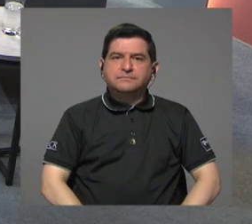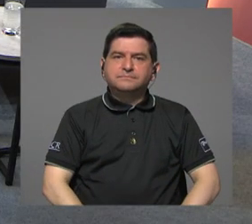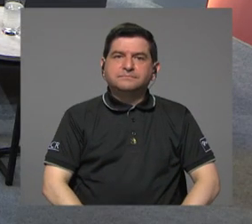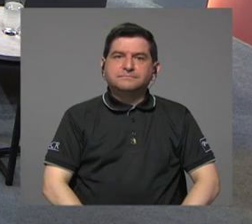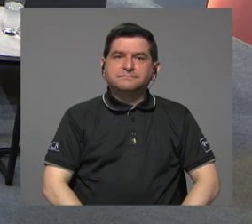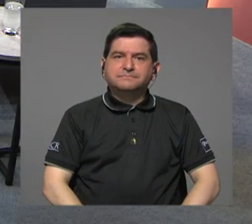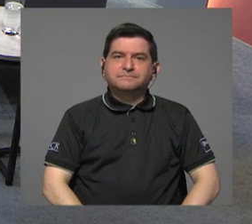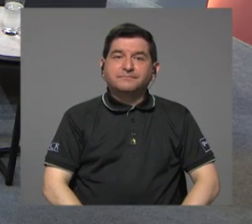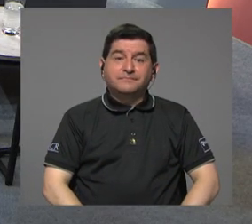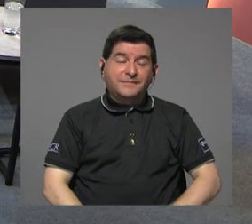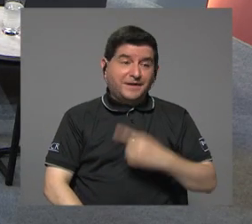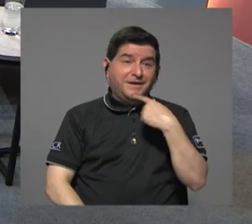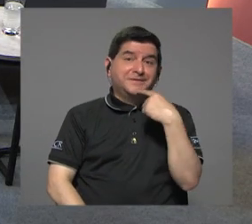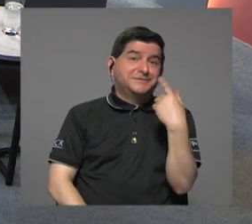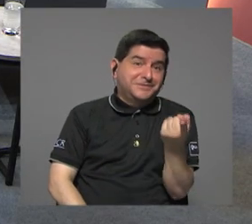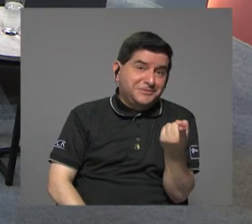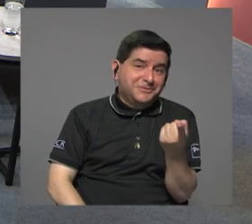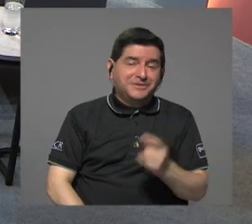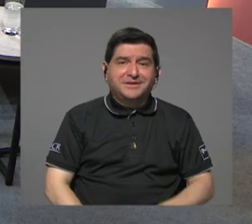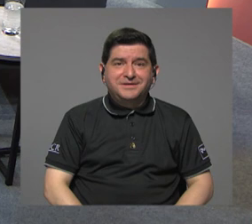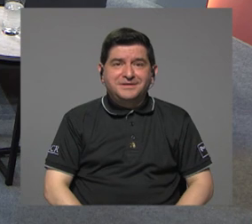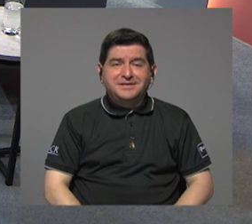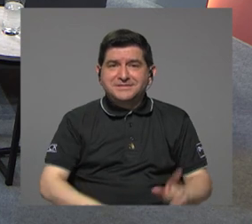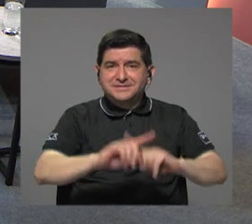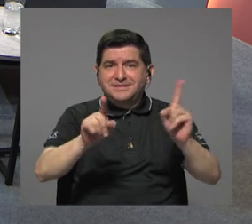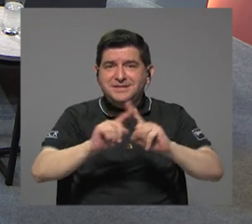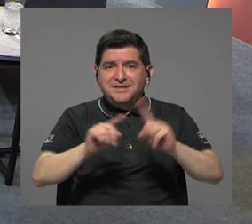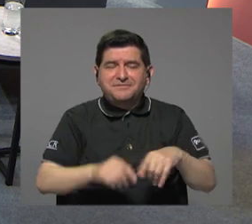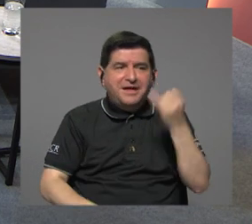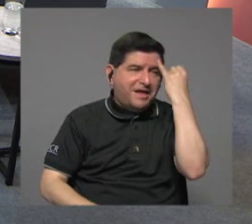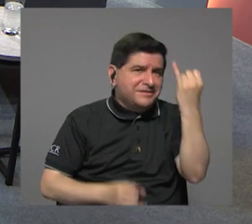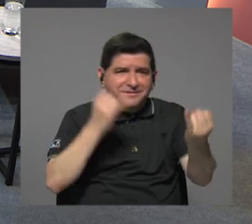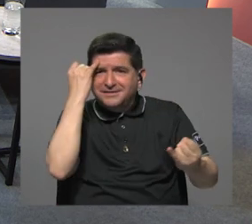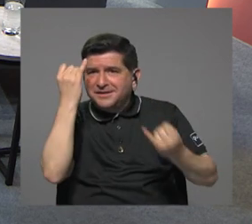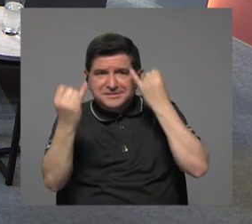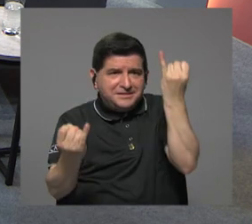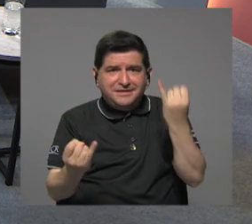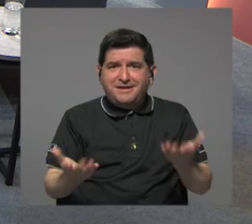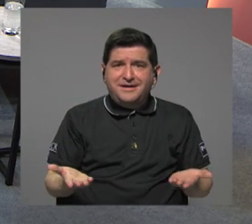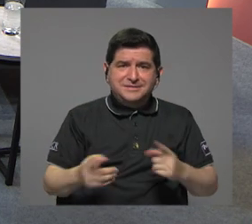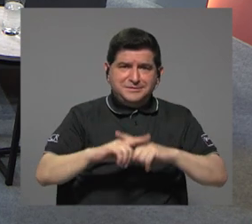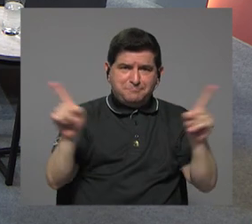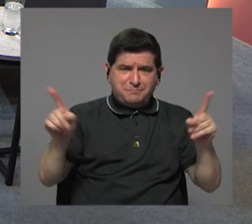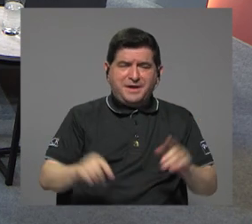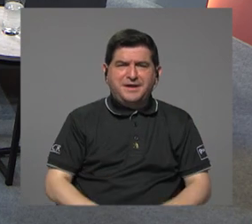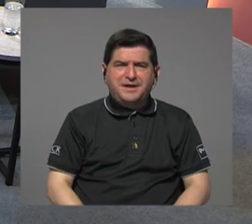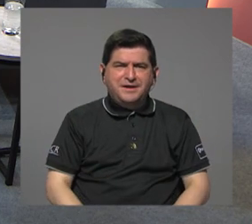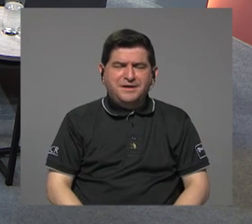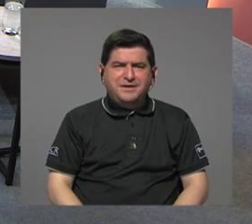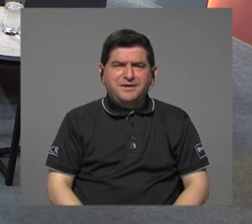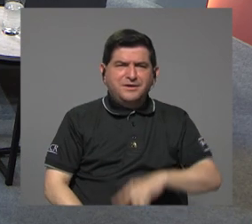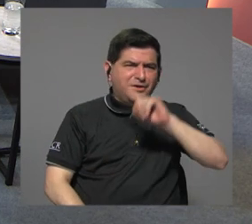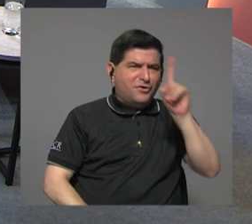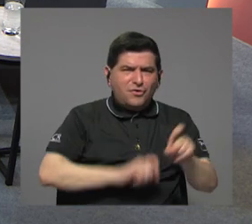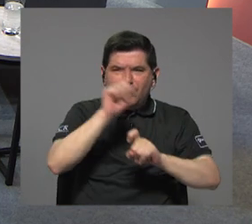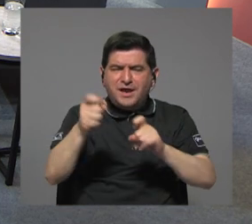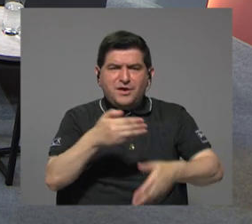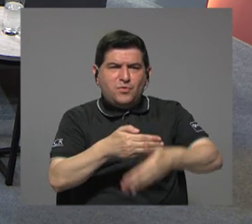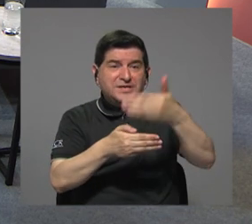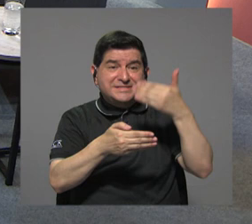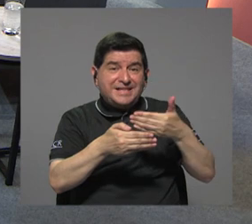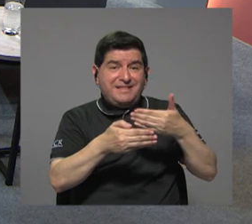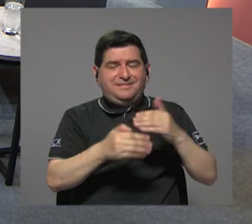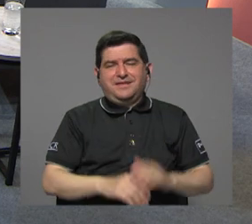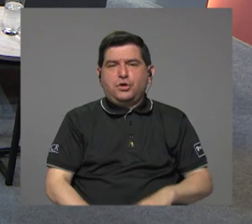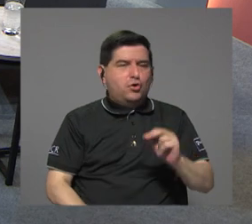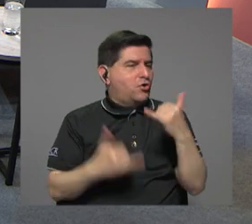y eso es lo que decía escuchábamos varios de los argumentos pero esto es lo que decía la encuesta atrás antes de la anterior